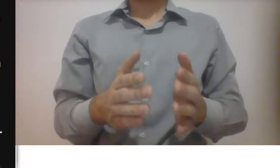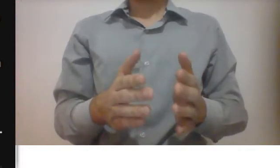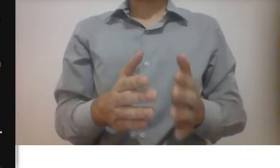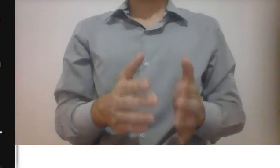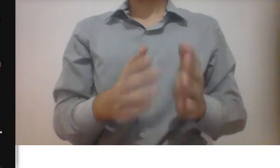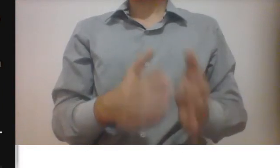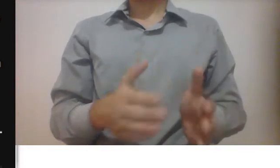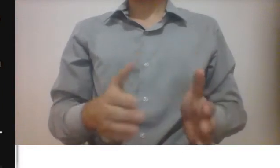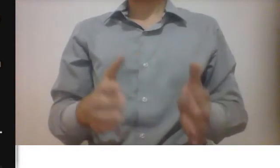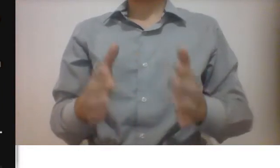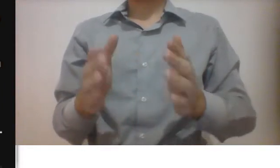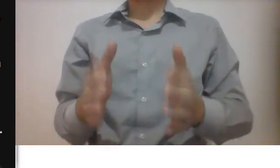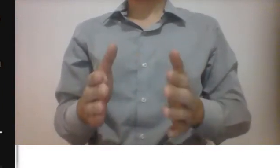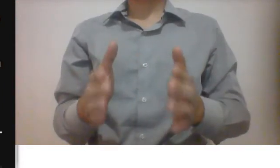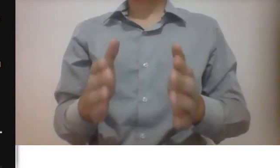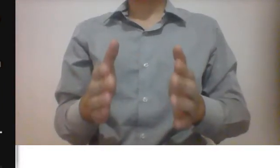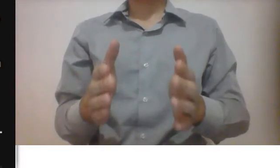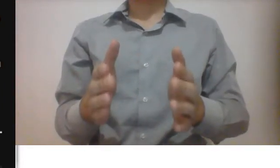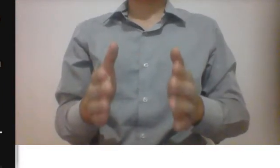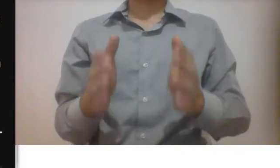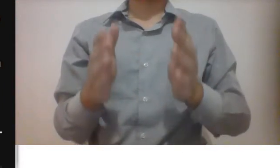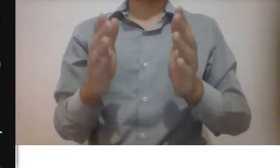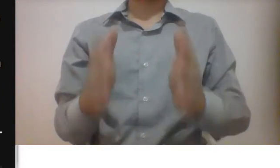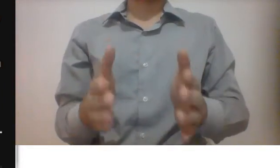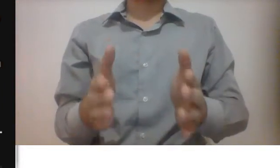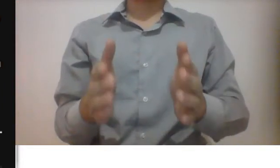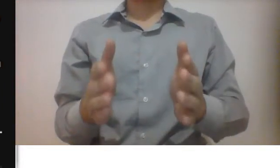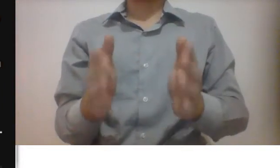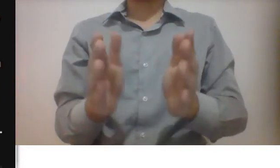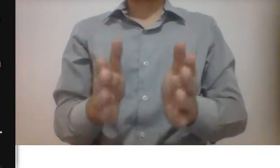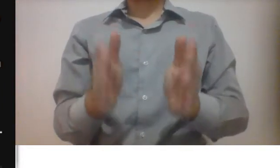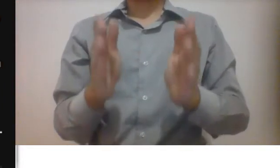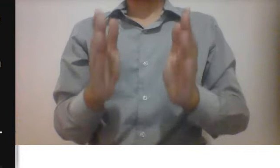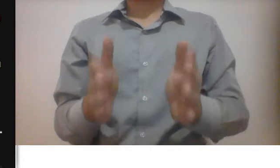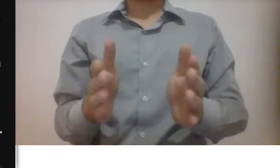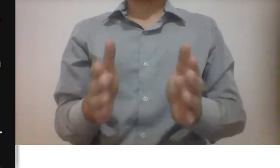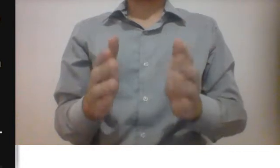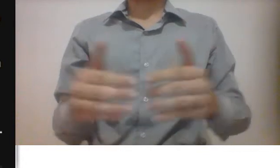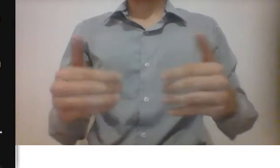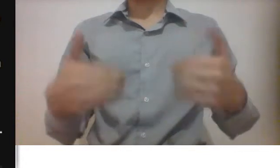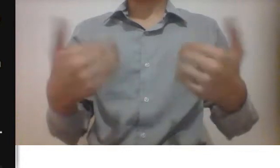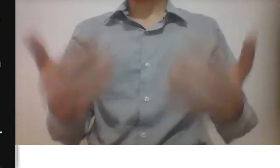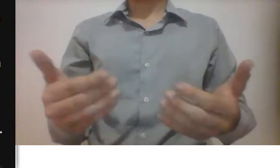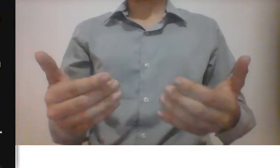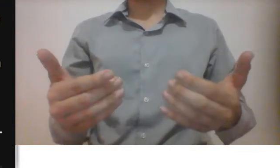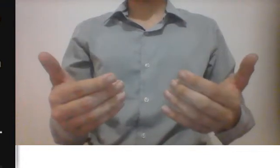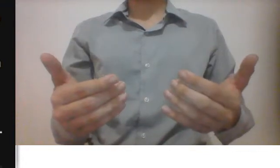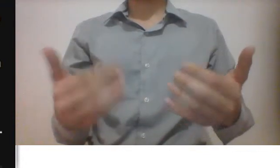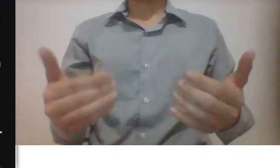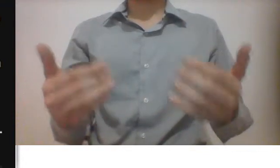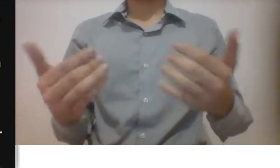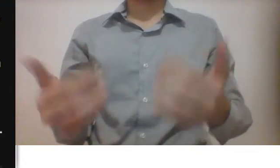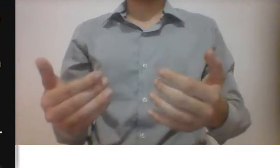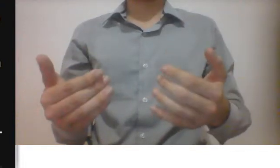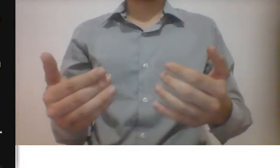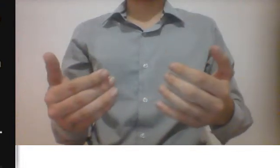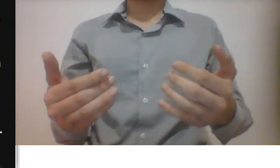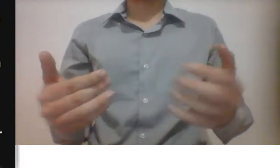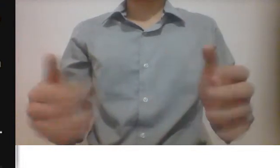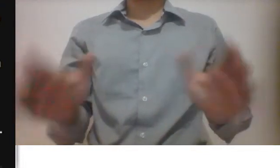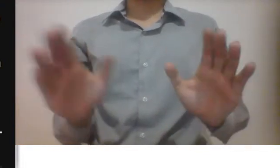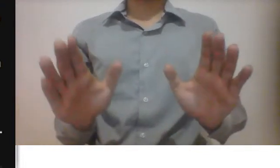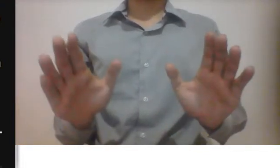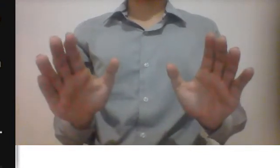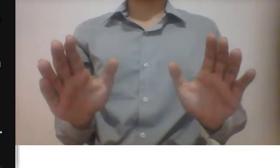parte es que durante la administración de Peña Nieto, y precisamente en específico sobre los altos funcionarios que se desempeñaban en el